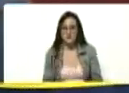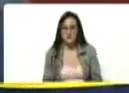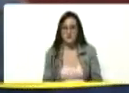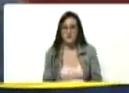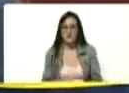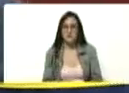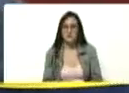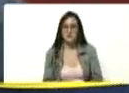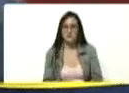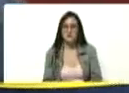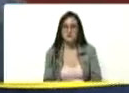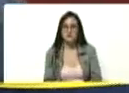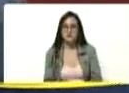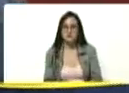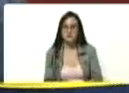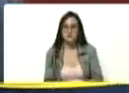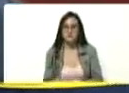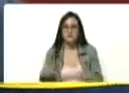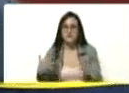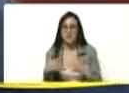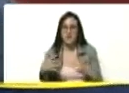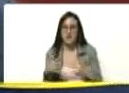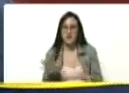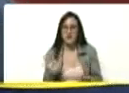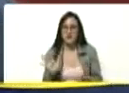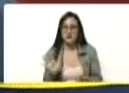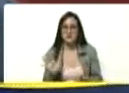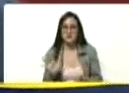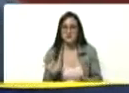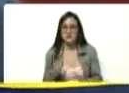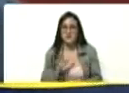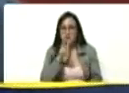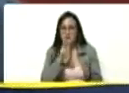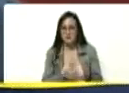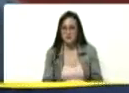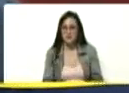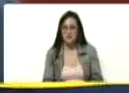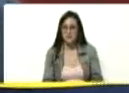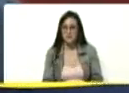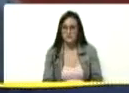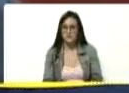tiranía somocista, la había armado.